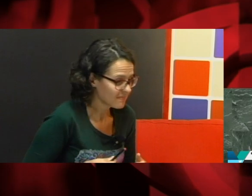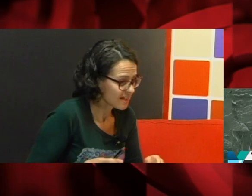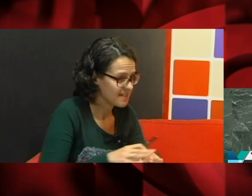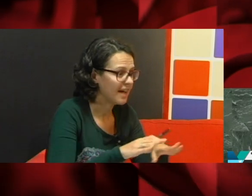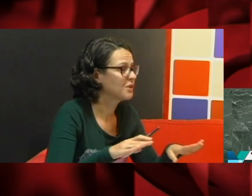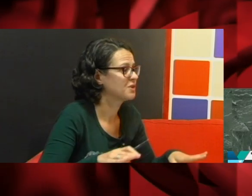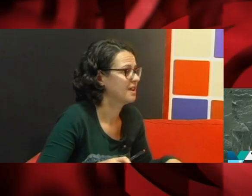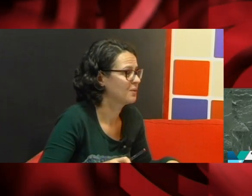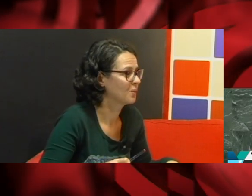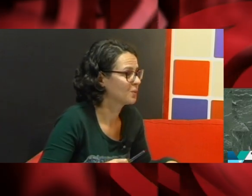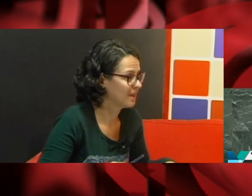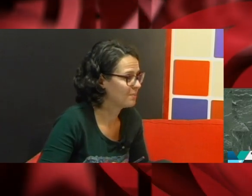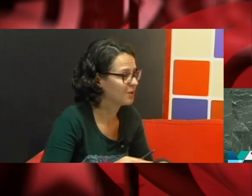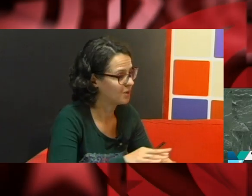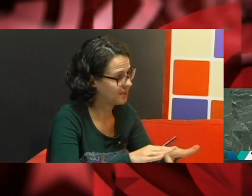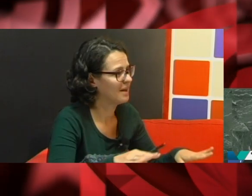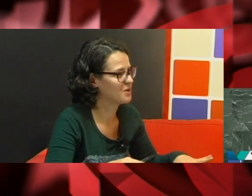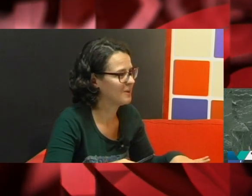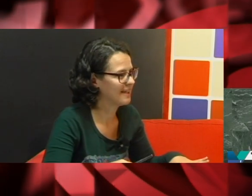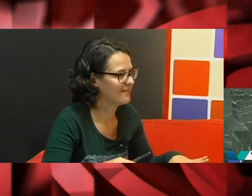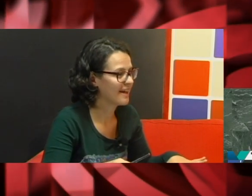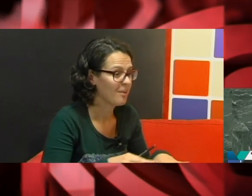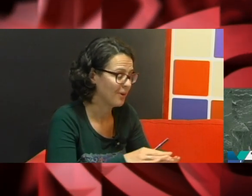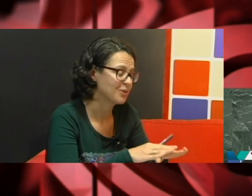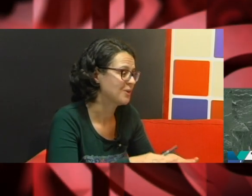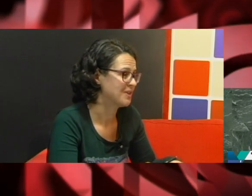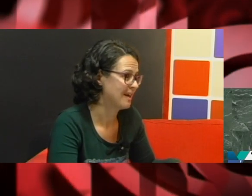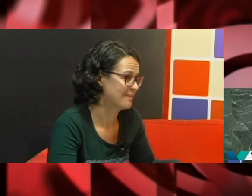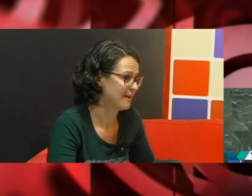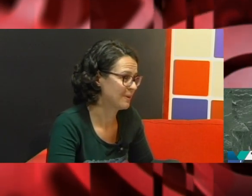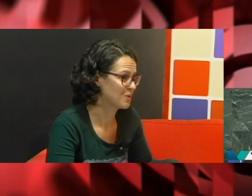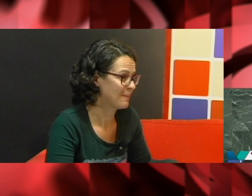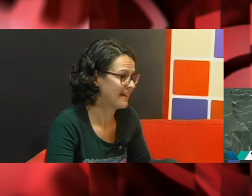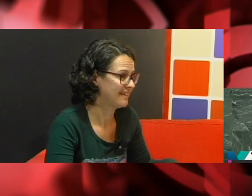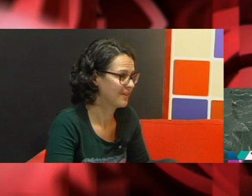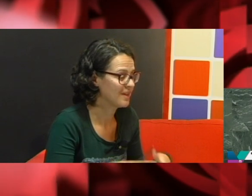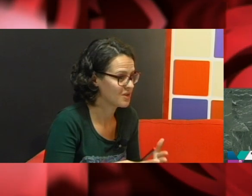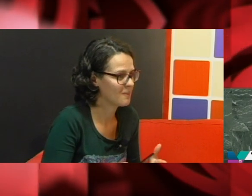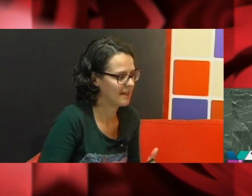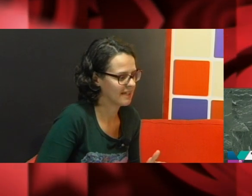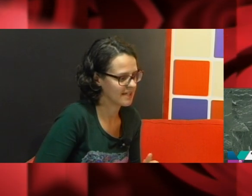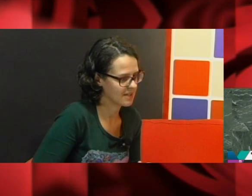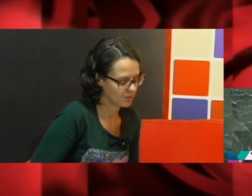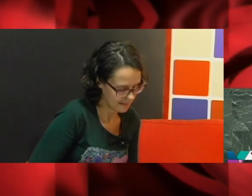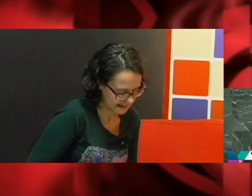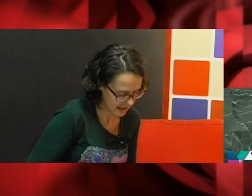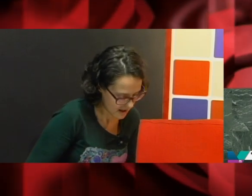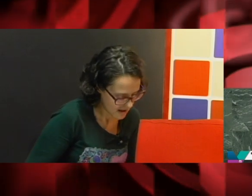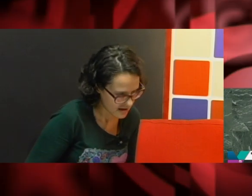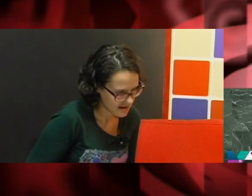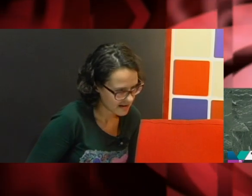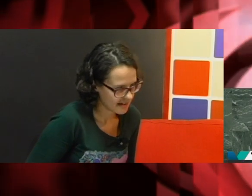si hay todos tienen un tiempo todos tienen la posibilidad de hablar pero no todos tienen la misma repercusión mediática no y eso me parece que es fundamental